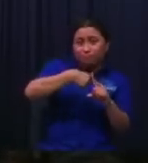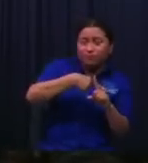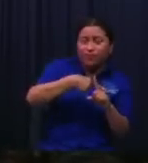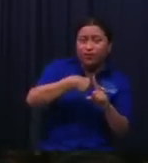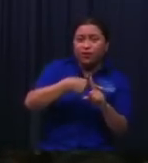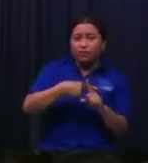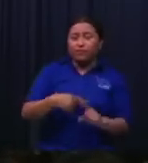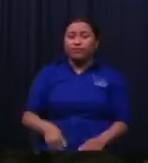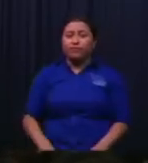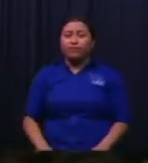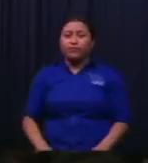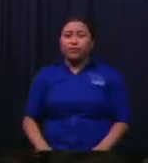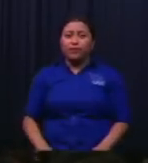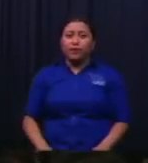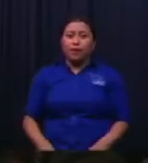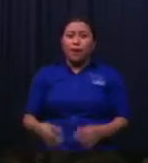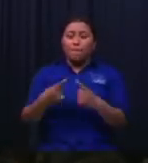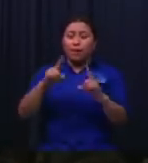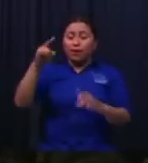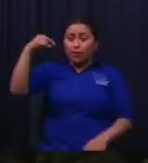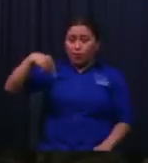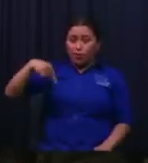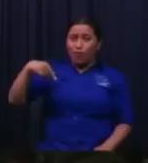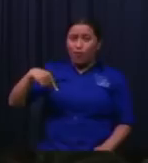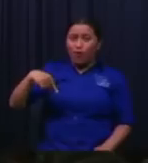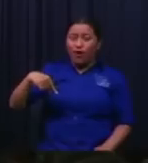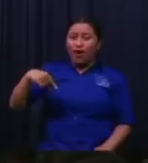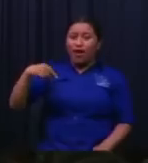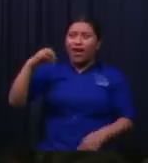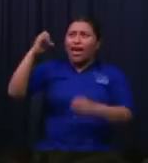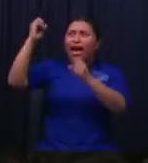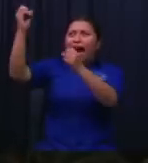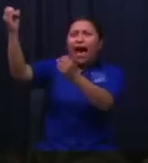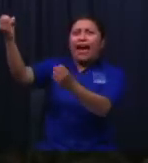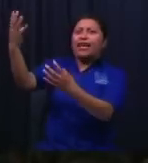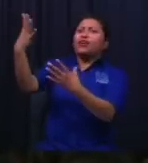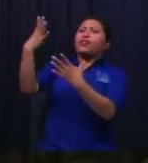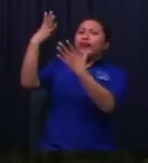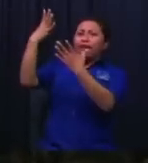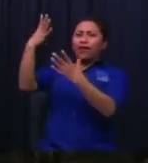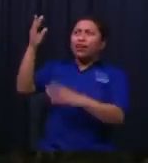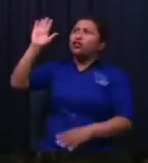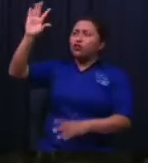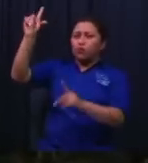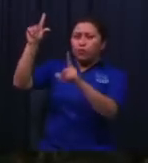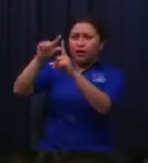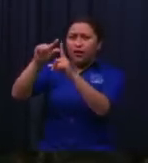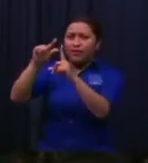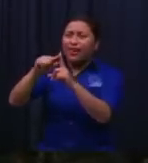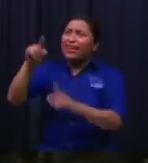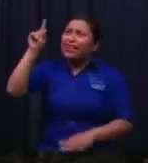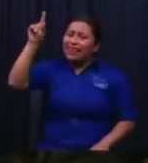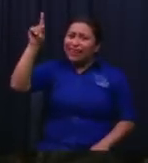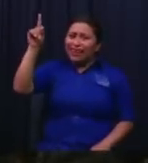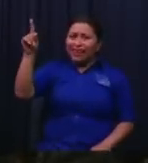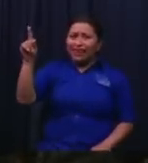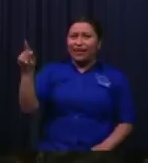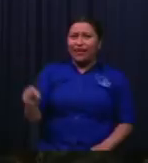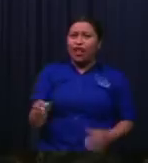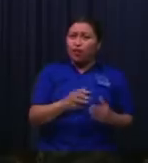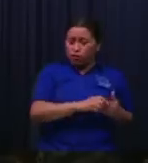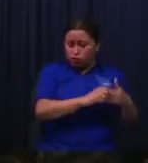ponernos a la luz de la palabra, ¿verdad? Que sea el Señor el que nos oriente, que sea el Señor el que nos guíe.